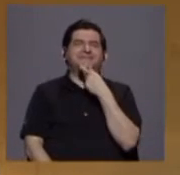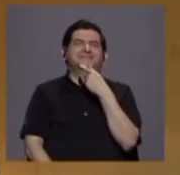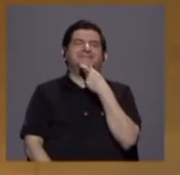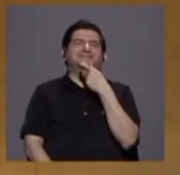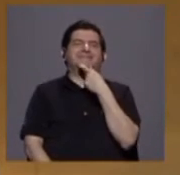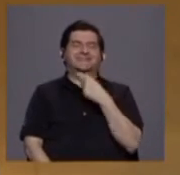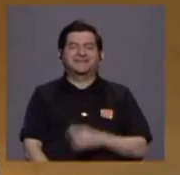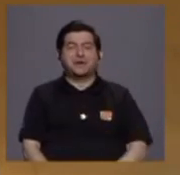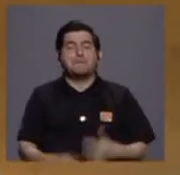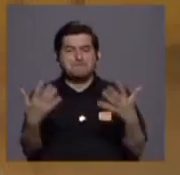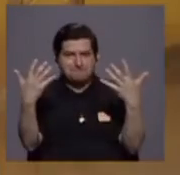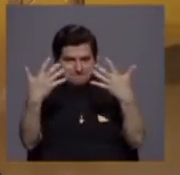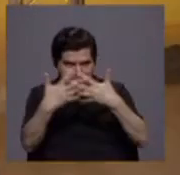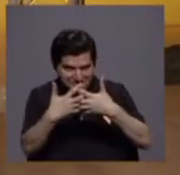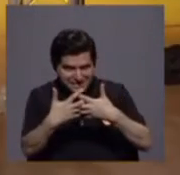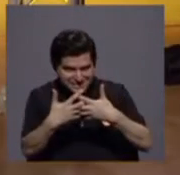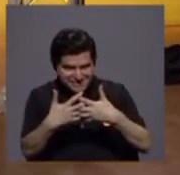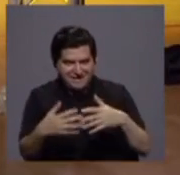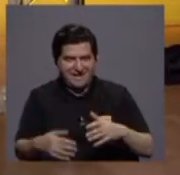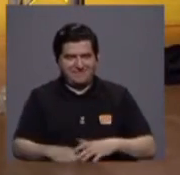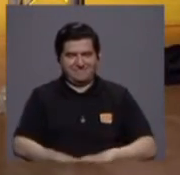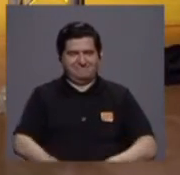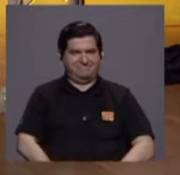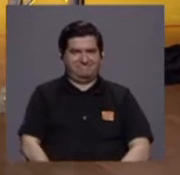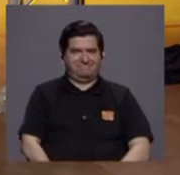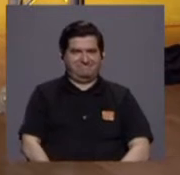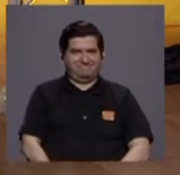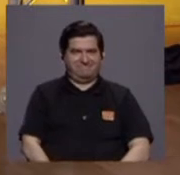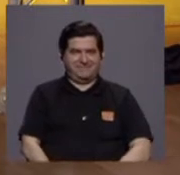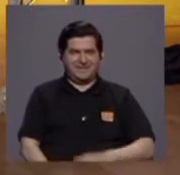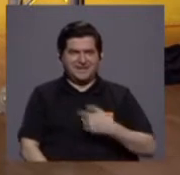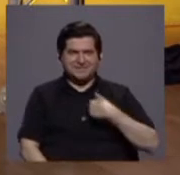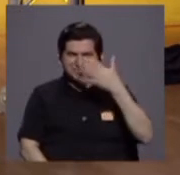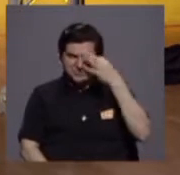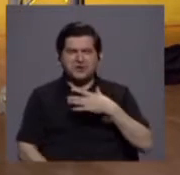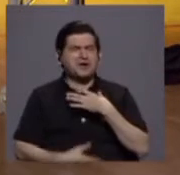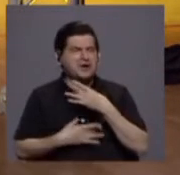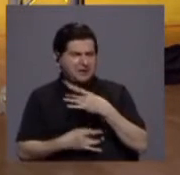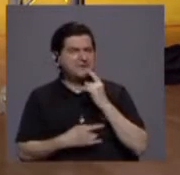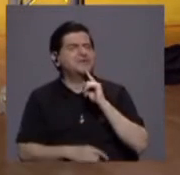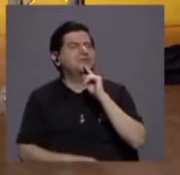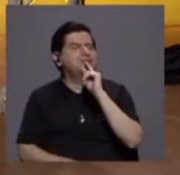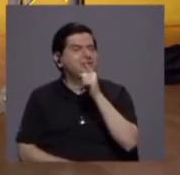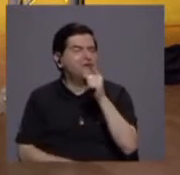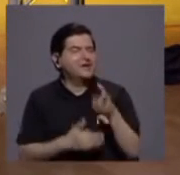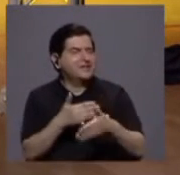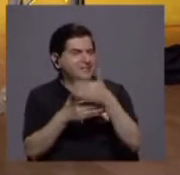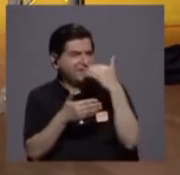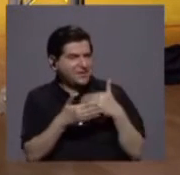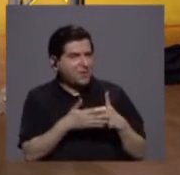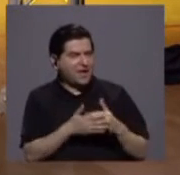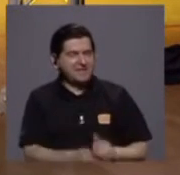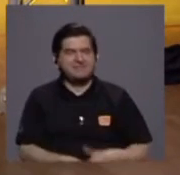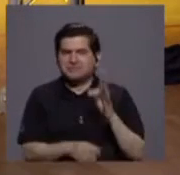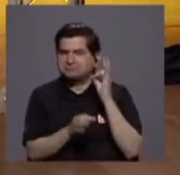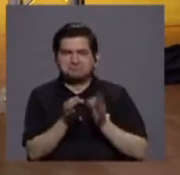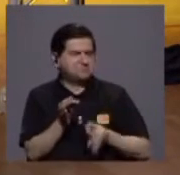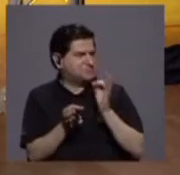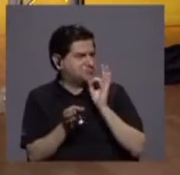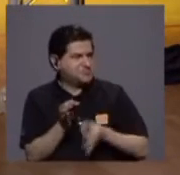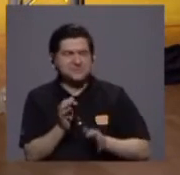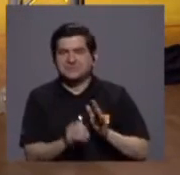Bueno, es una mezcla, Juan Rafael, vea. Y a mí me parece muy interesante lo que usted estaba explicando en términos muy